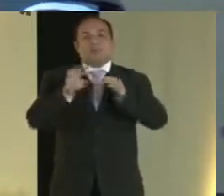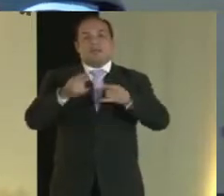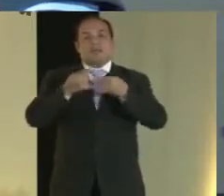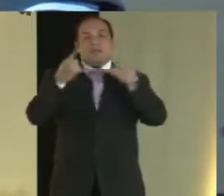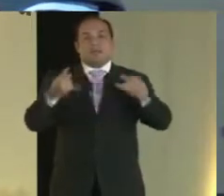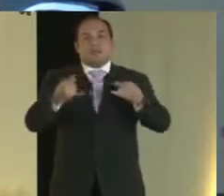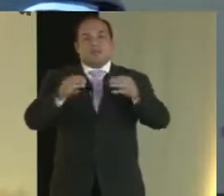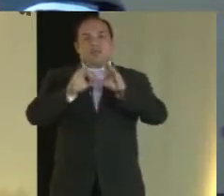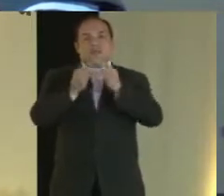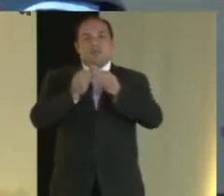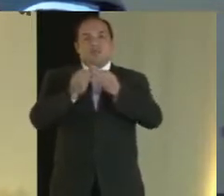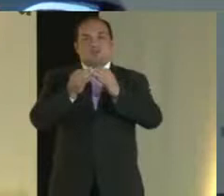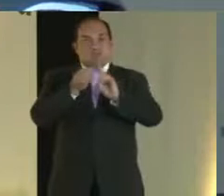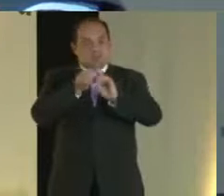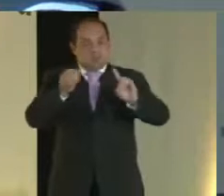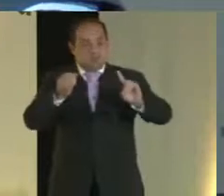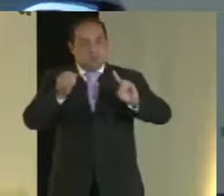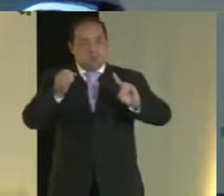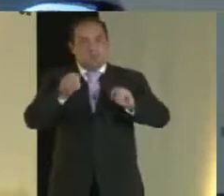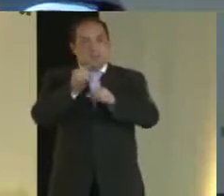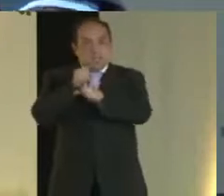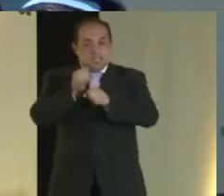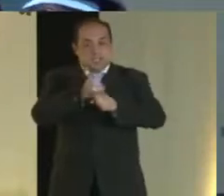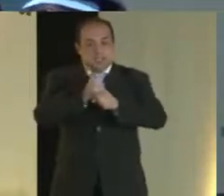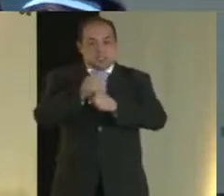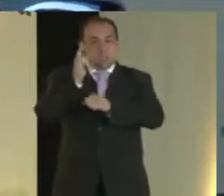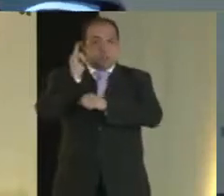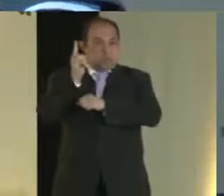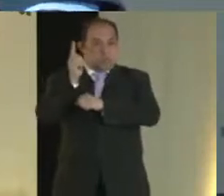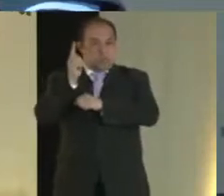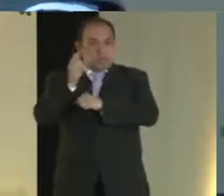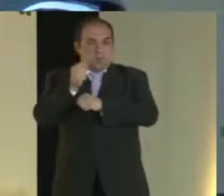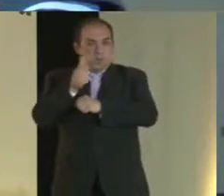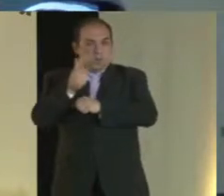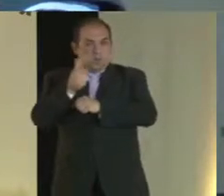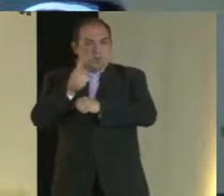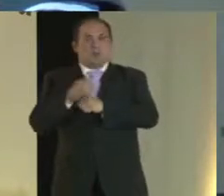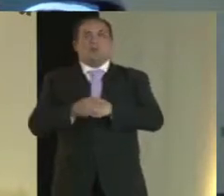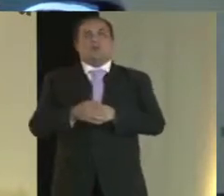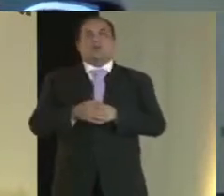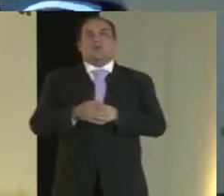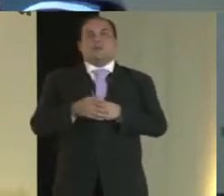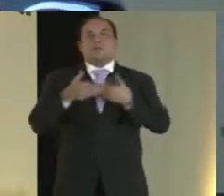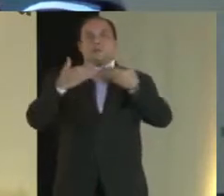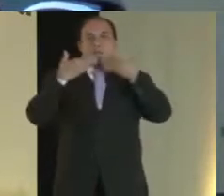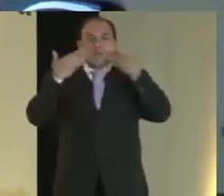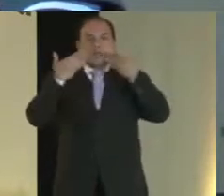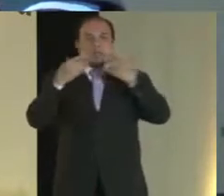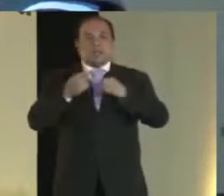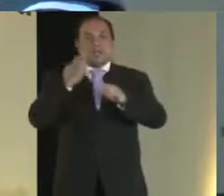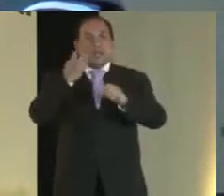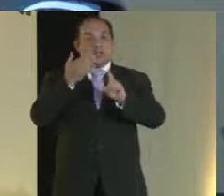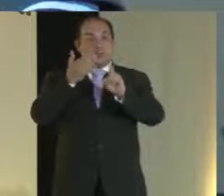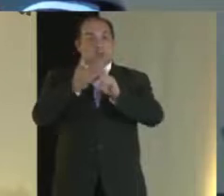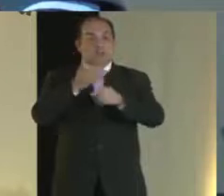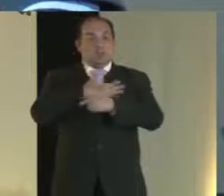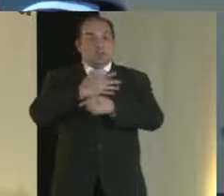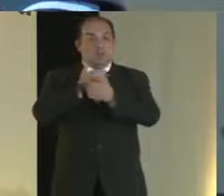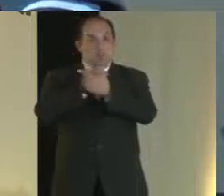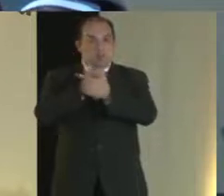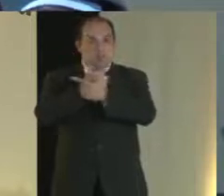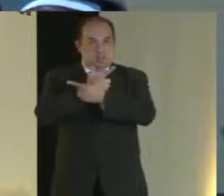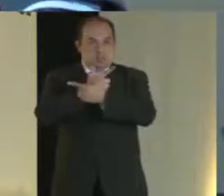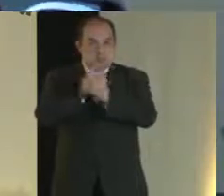de manera coherente, documentada y espero un poco amena, fue el objetivo de este libro y